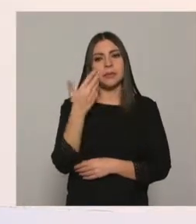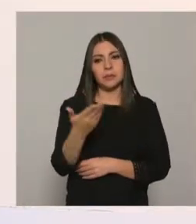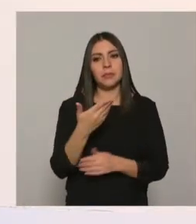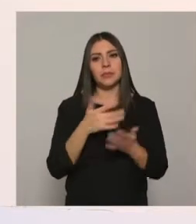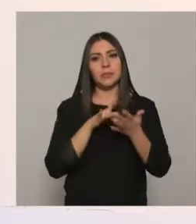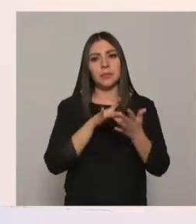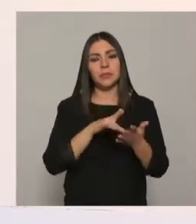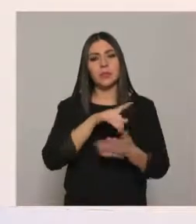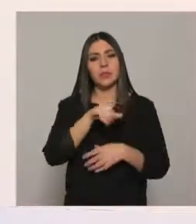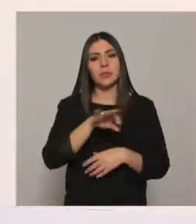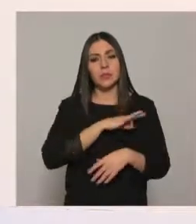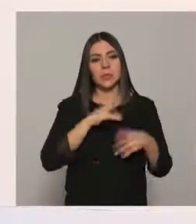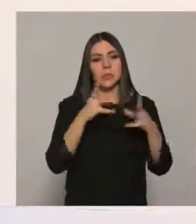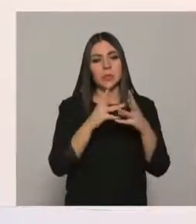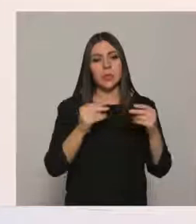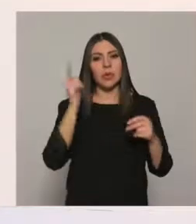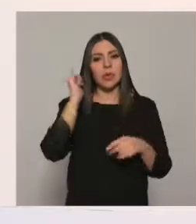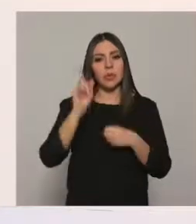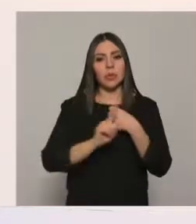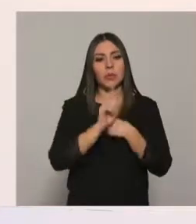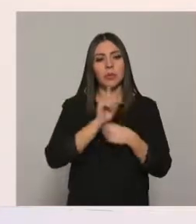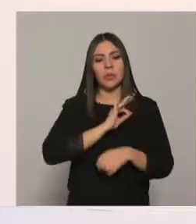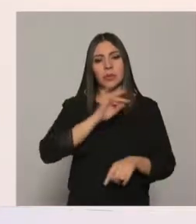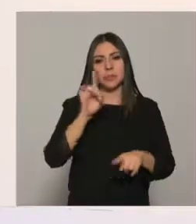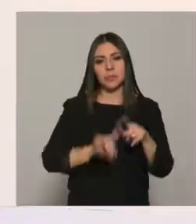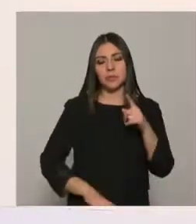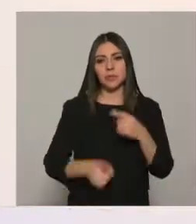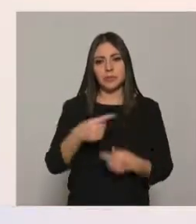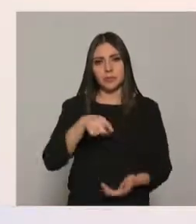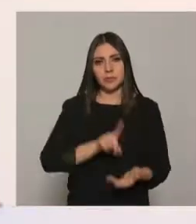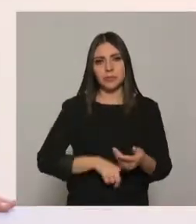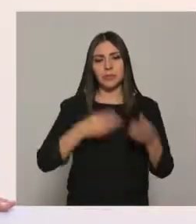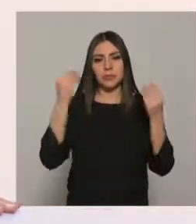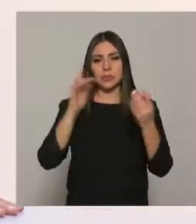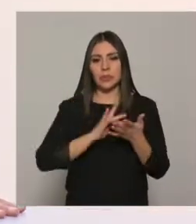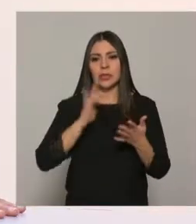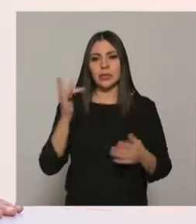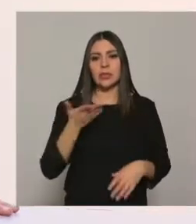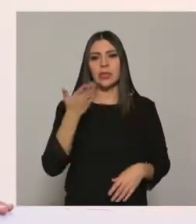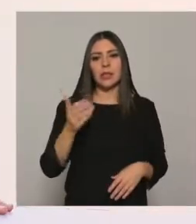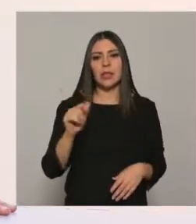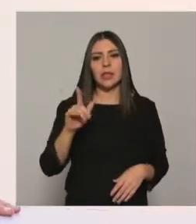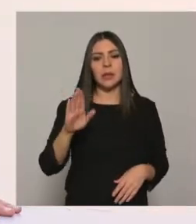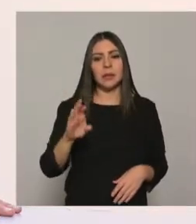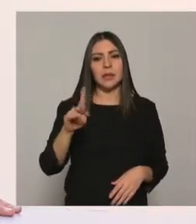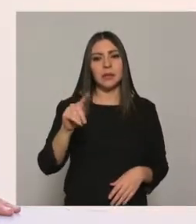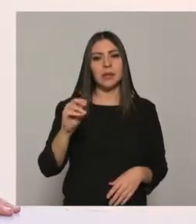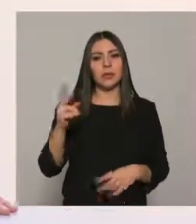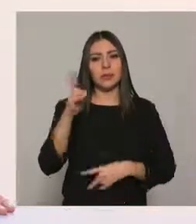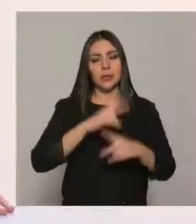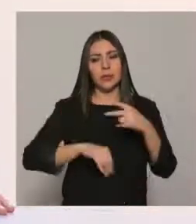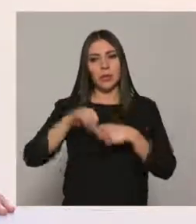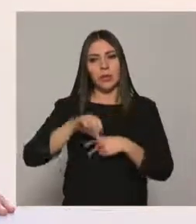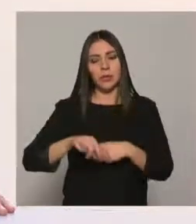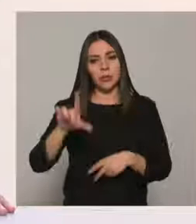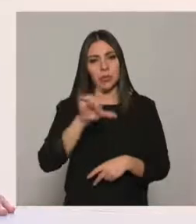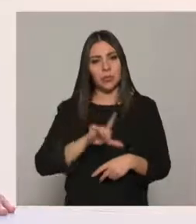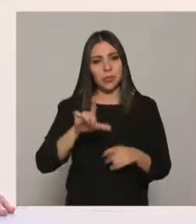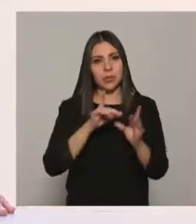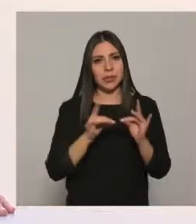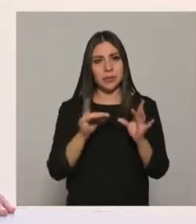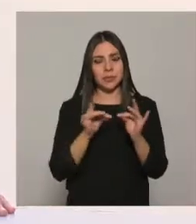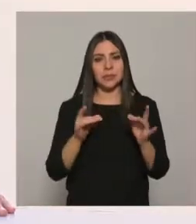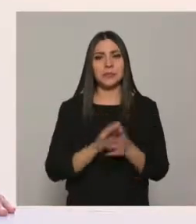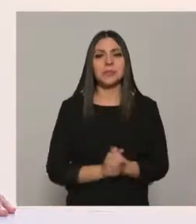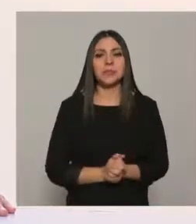solidaridad para que resuelvan pronto su problemática interna. Pues muchísimas gracias, Alberto Cuenca, por estar esta mañana de lunes. Claro que